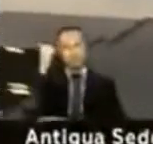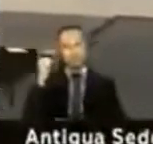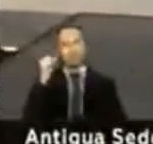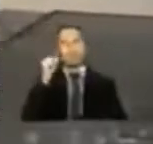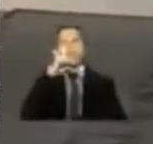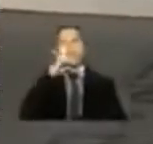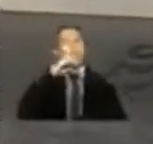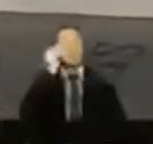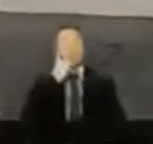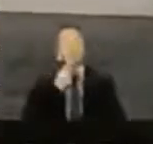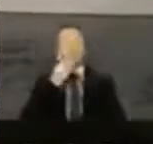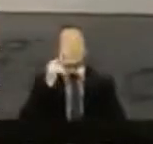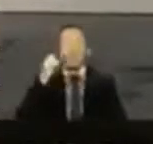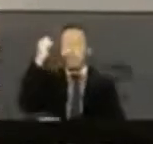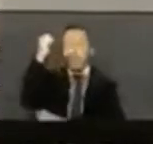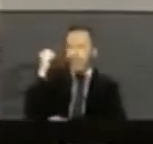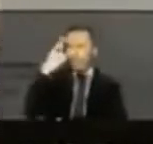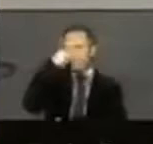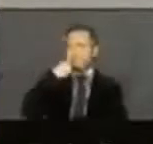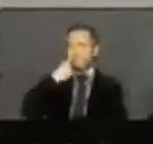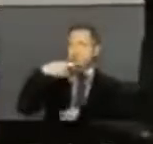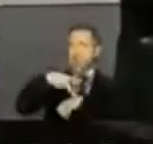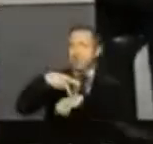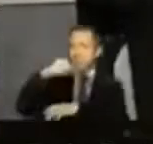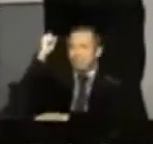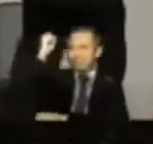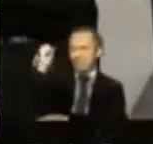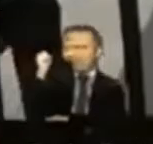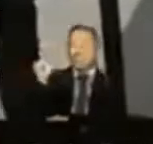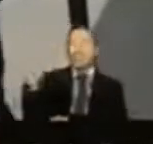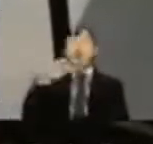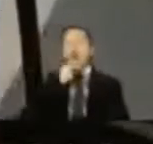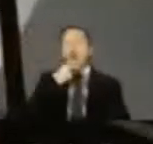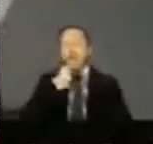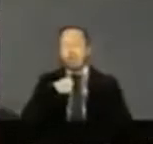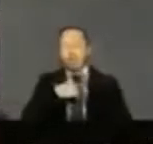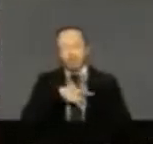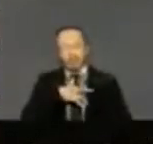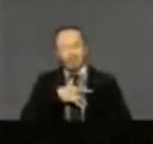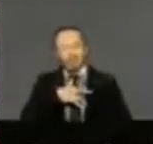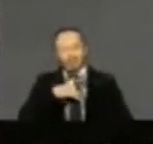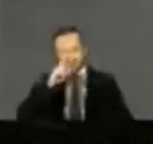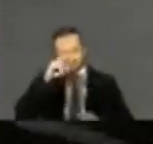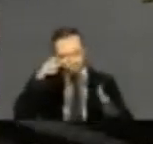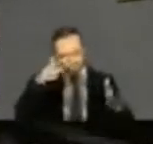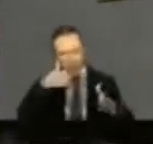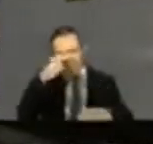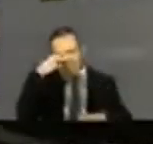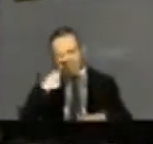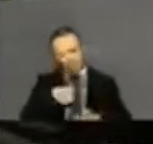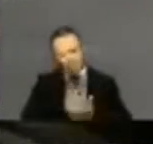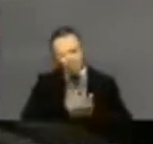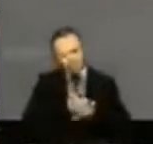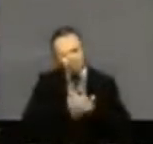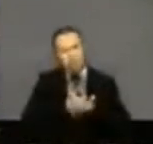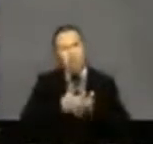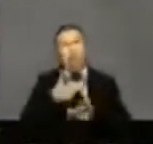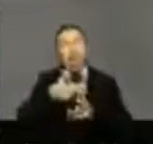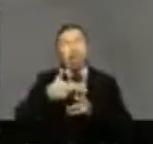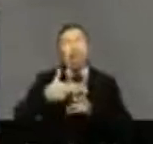empresas de energía españolas. Y obviamente esto se lee como un pago